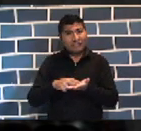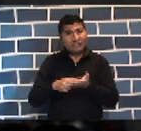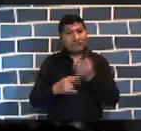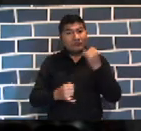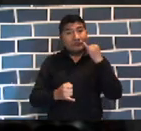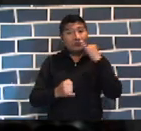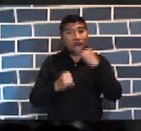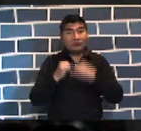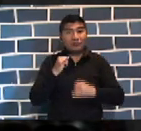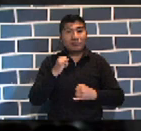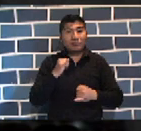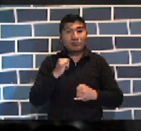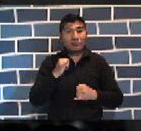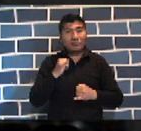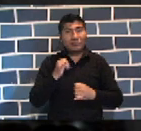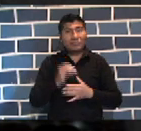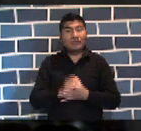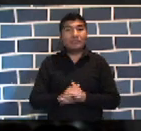Finalmente,